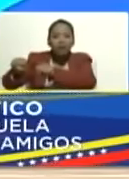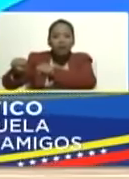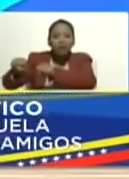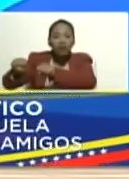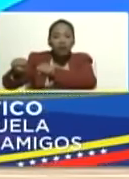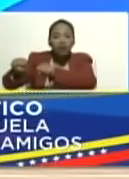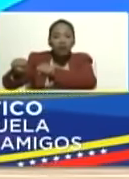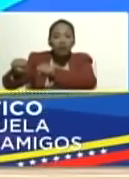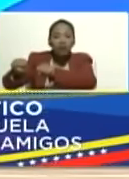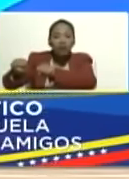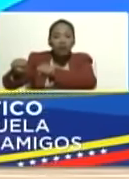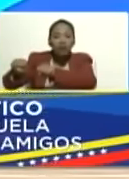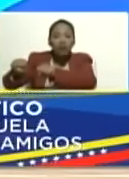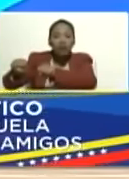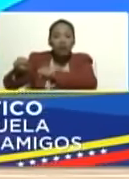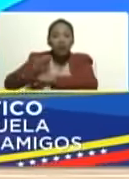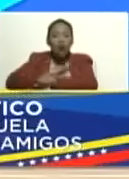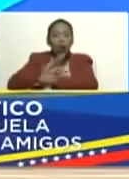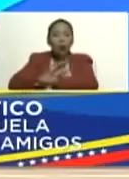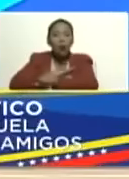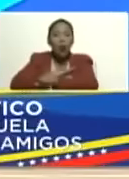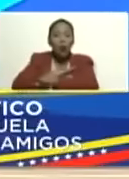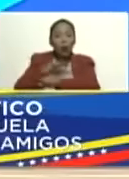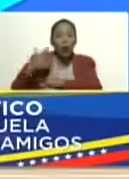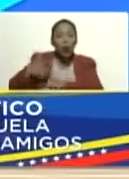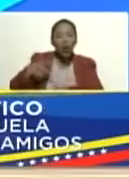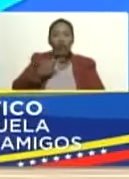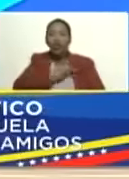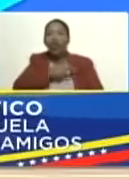el espurio derecho, falso derecho,